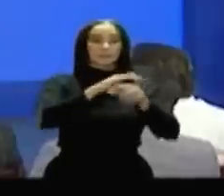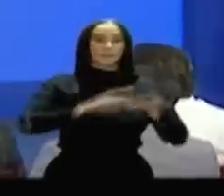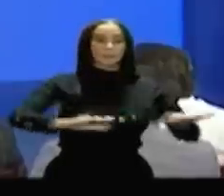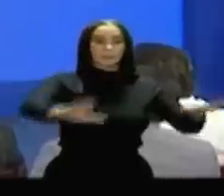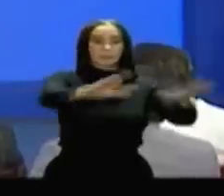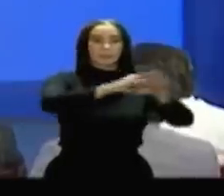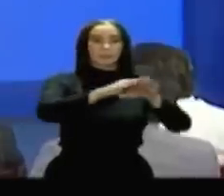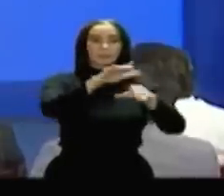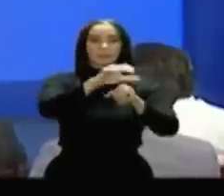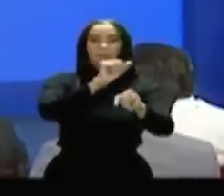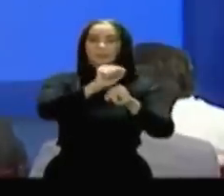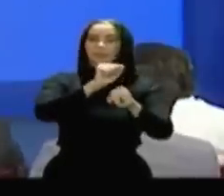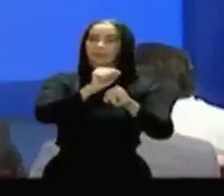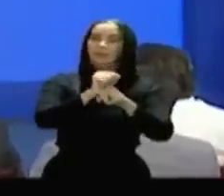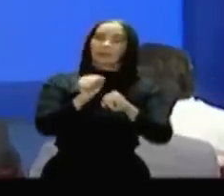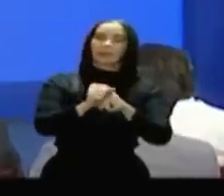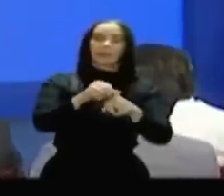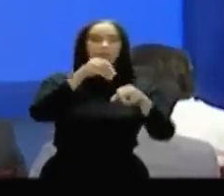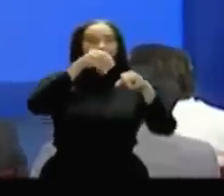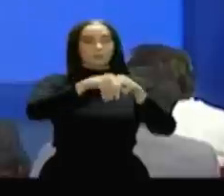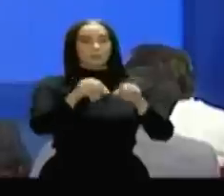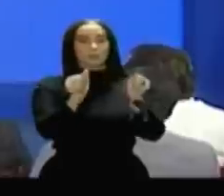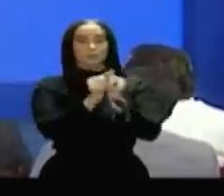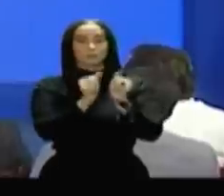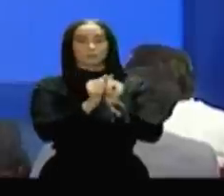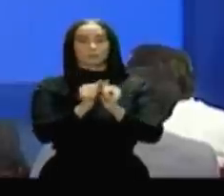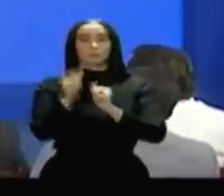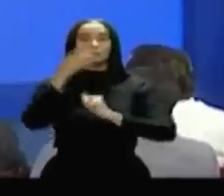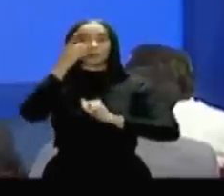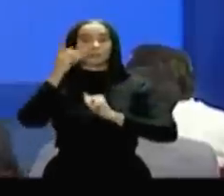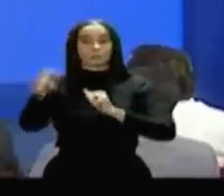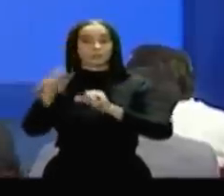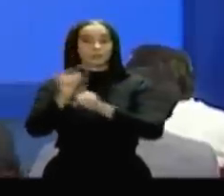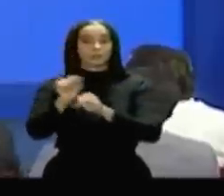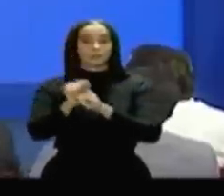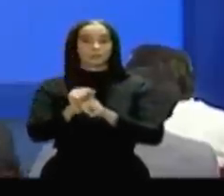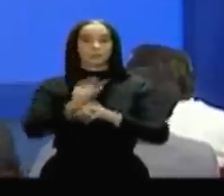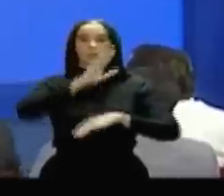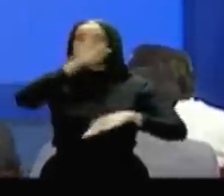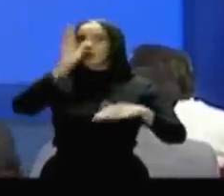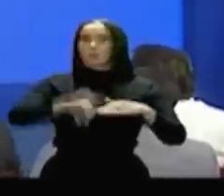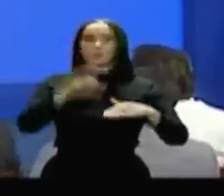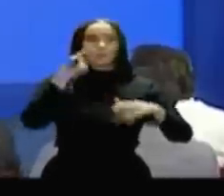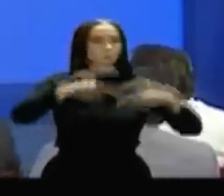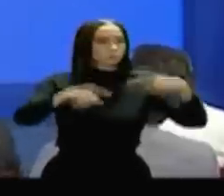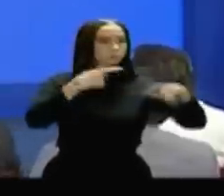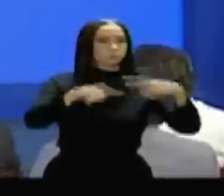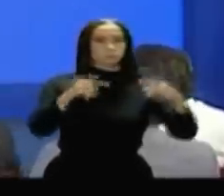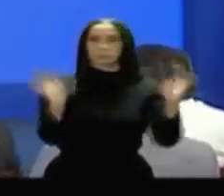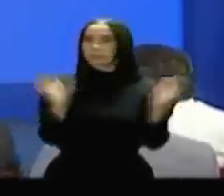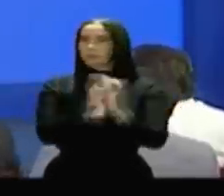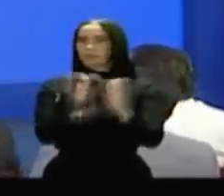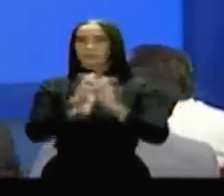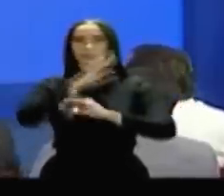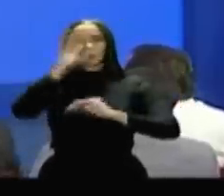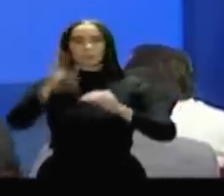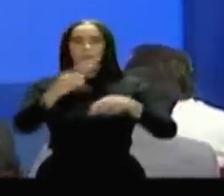de árboles, han convertido en la mayor preocupación la situación medioambiental de río Masacre en todo lo ancho y largo de la